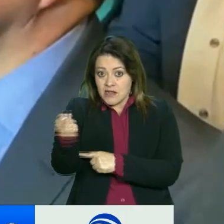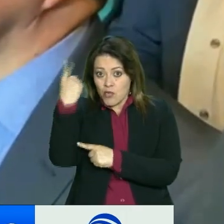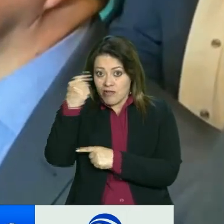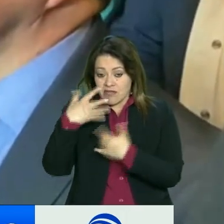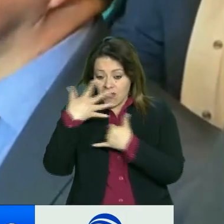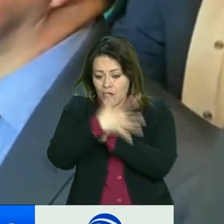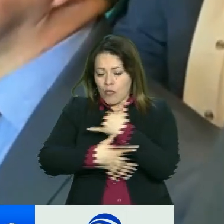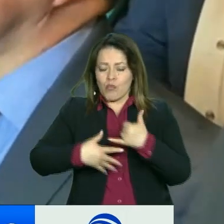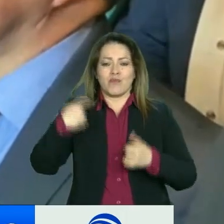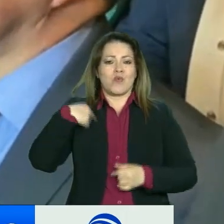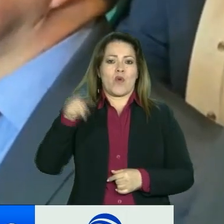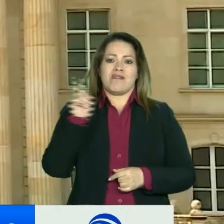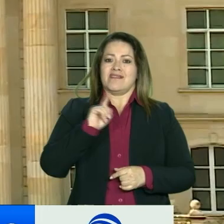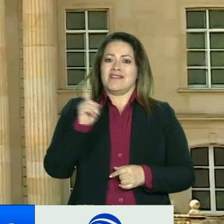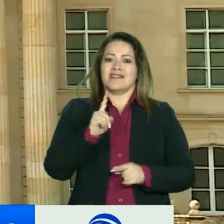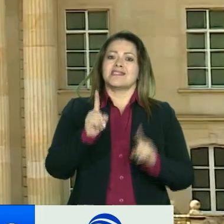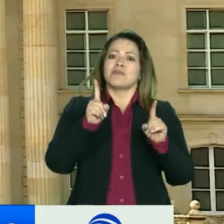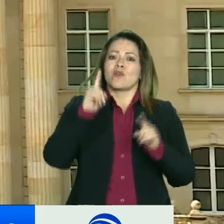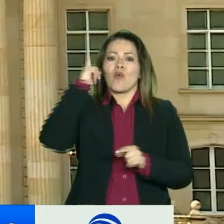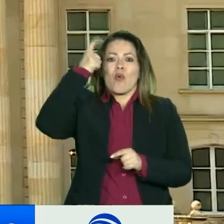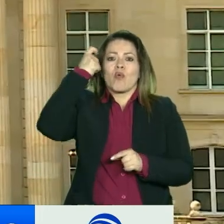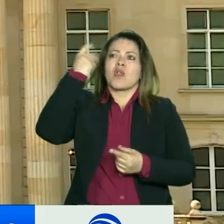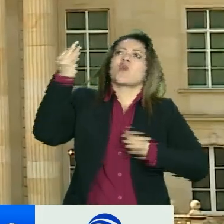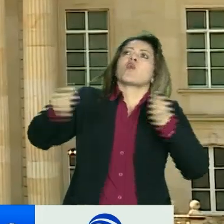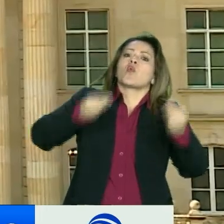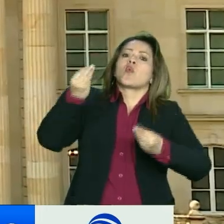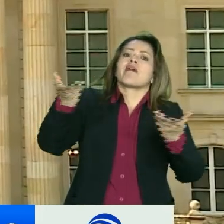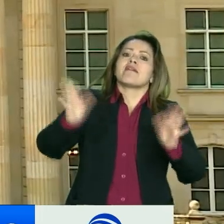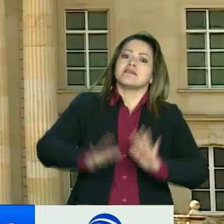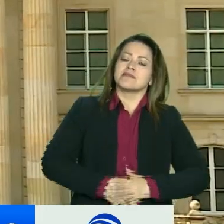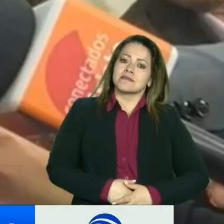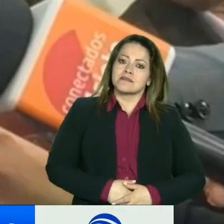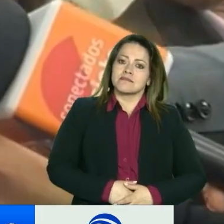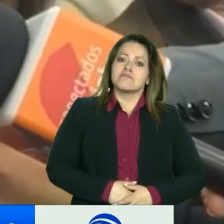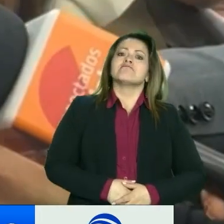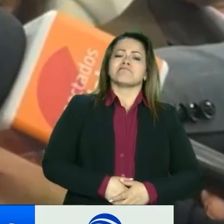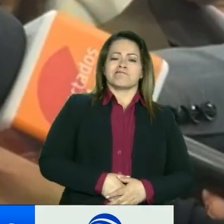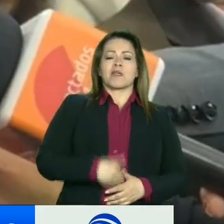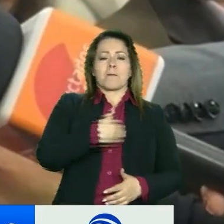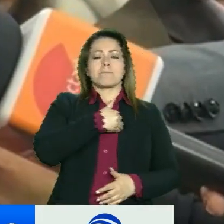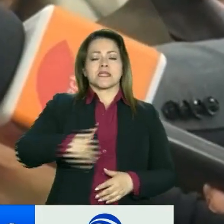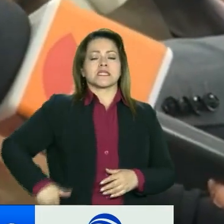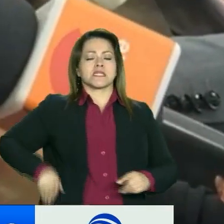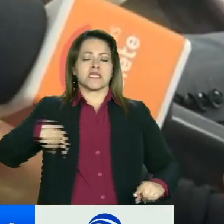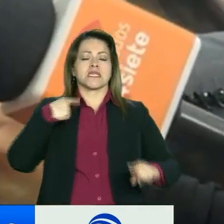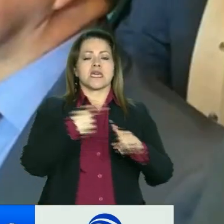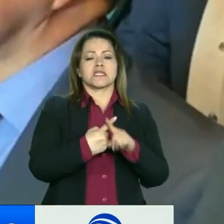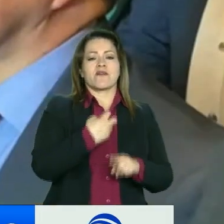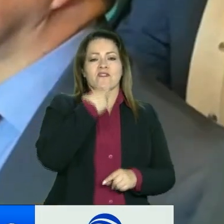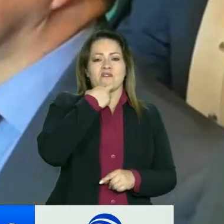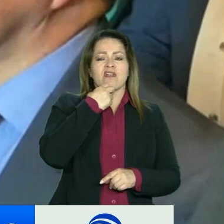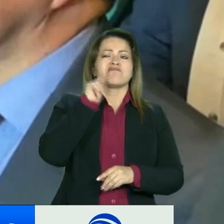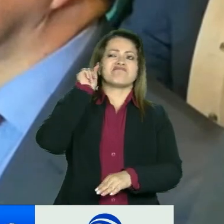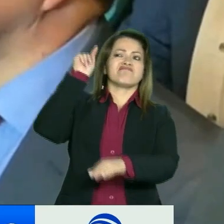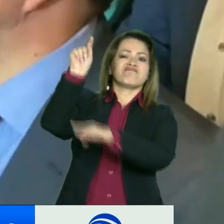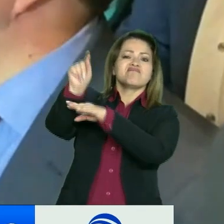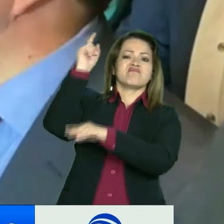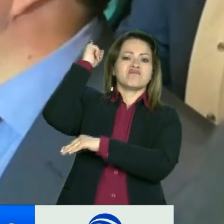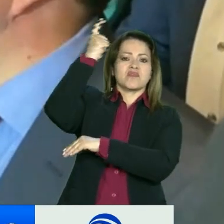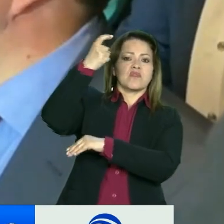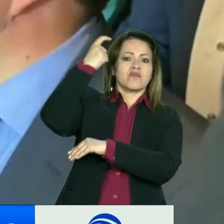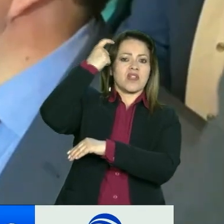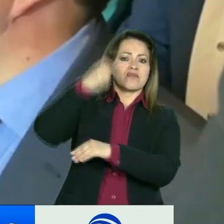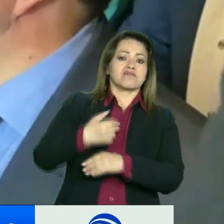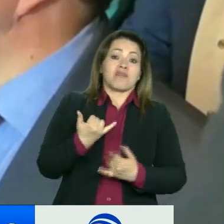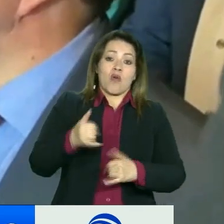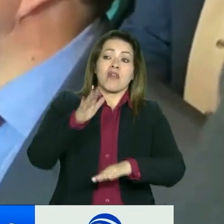viendo reacción por parte del gobierno. El ex jefe de Estado se fue en críticas contra el gobierno por el caso del fiscal Barbosa. Por eso hoy desde aquí queremos